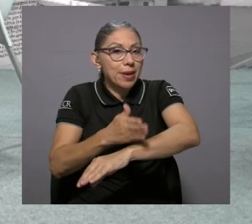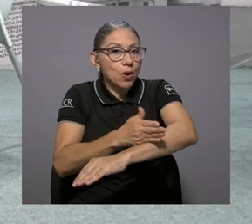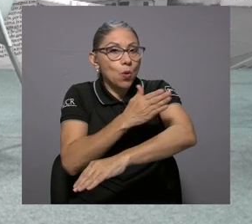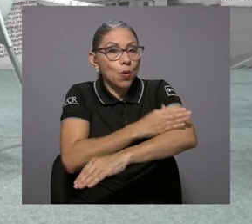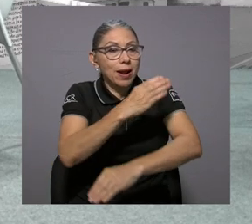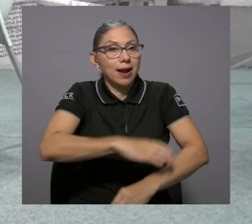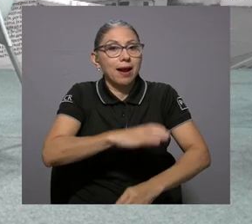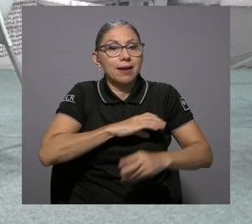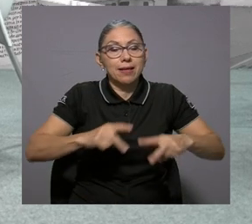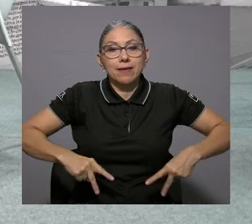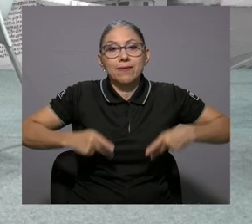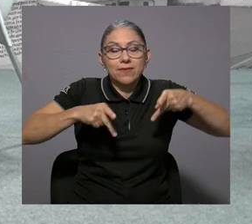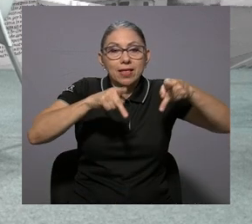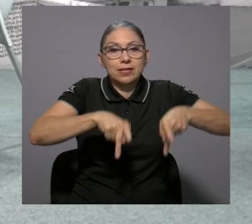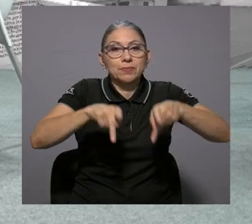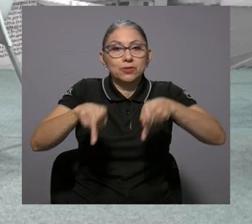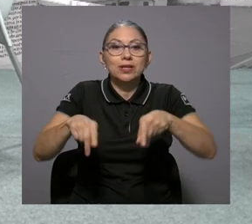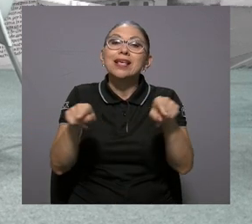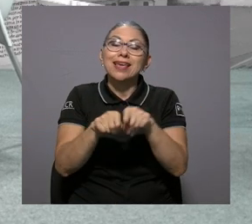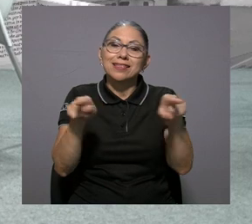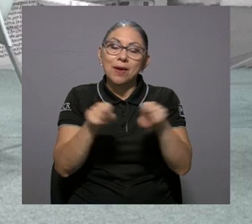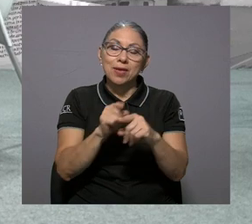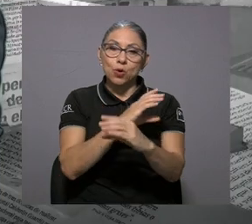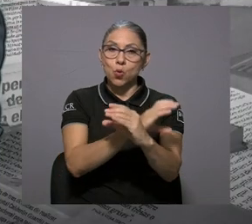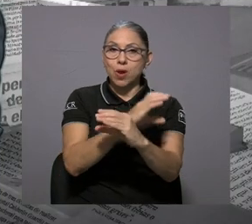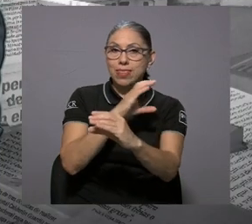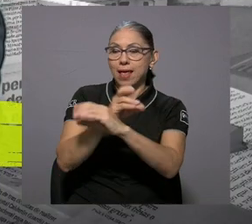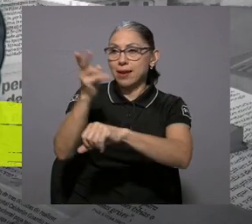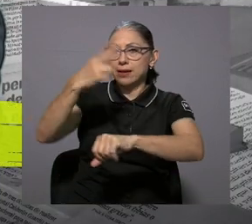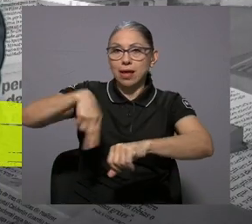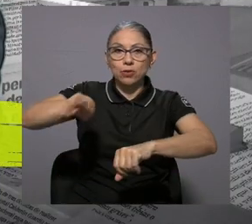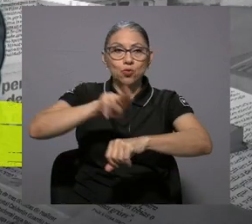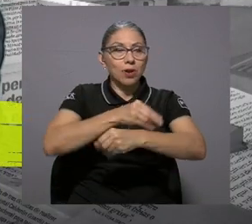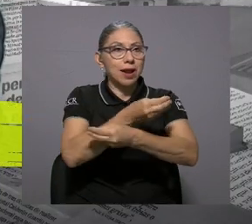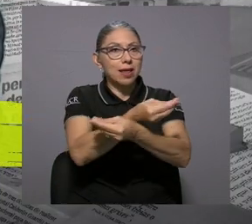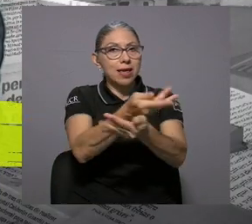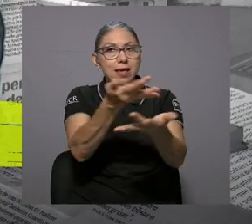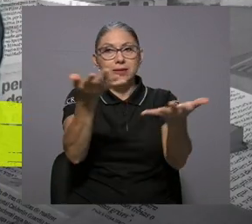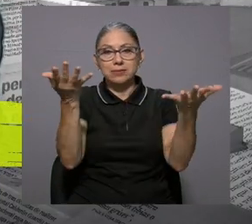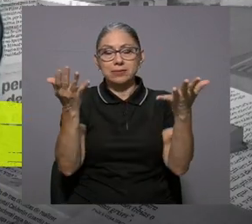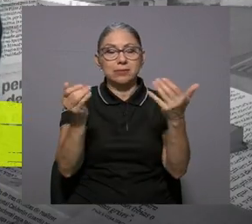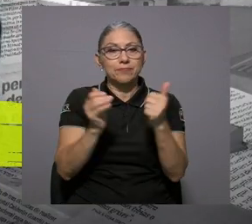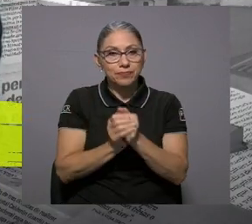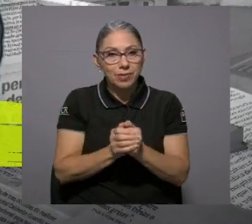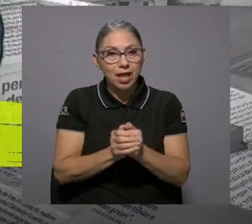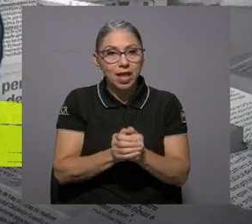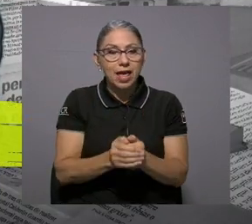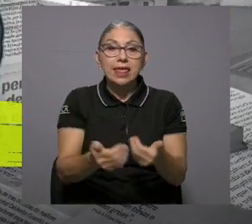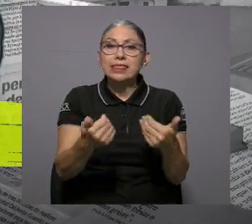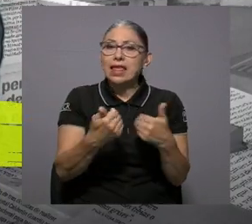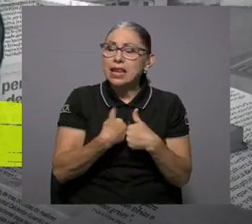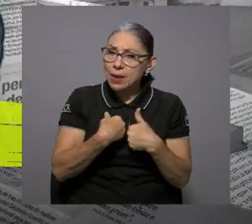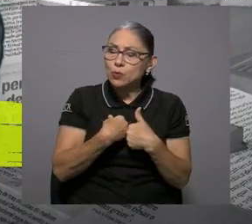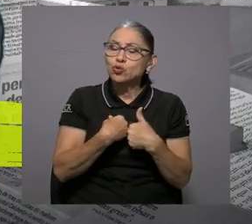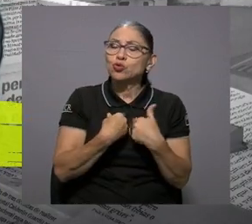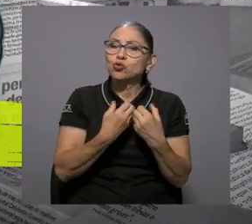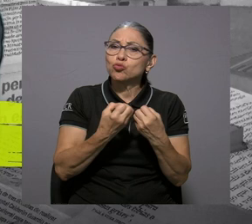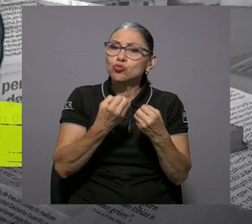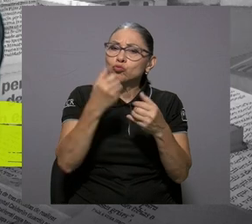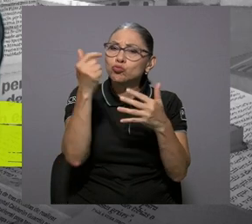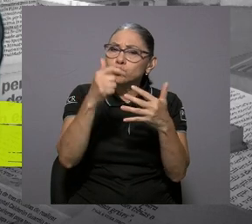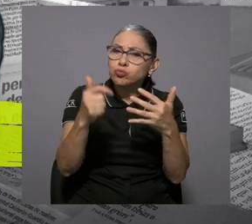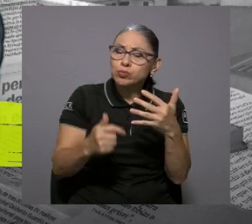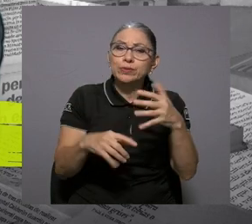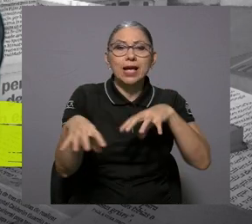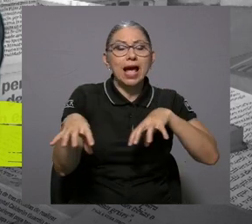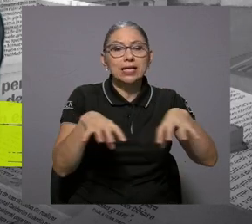las personas y también a preservar el medio ambiente. Tenemos un volumen de actividad más o